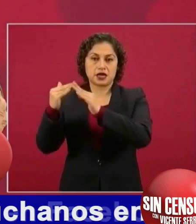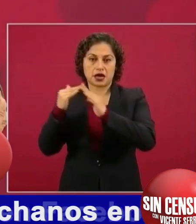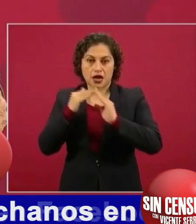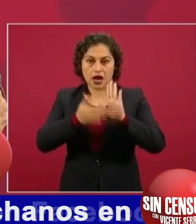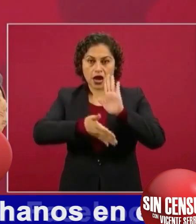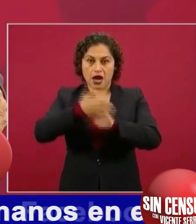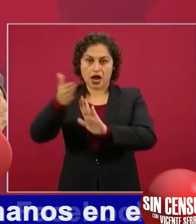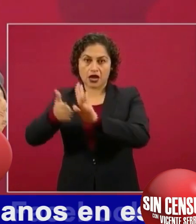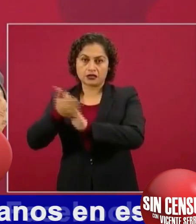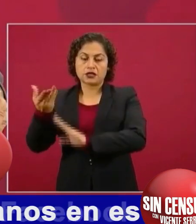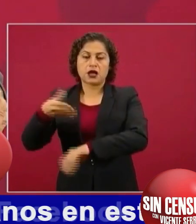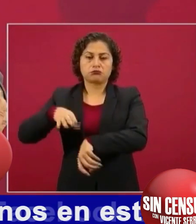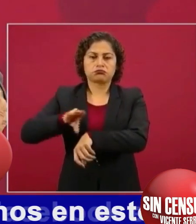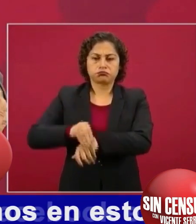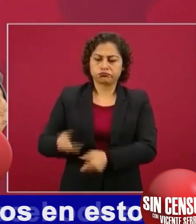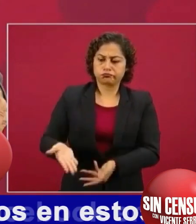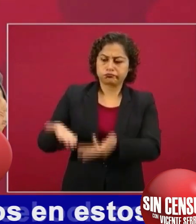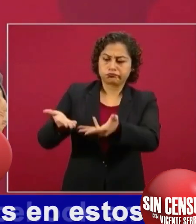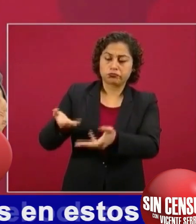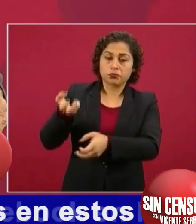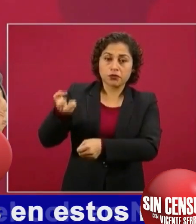vasos reguladores